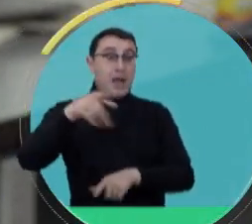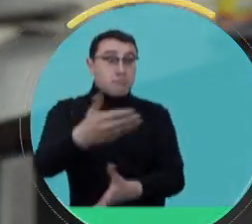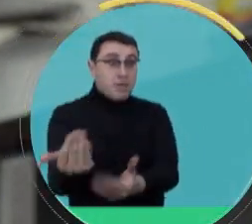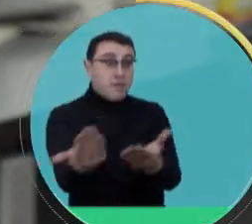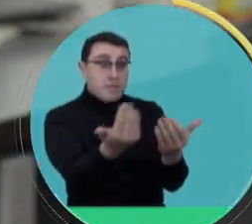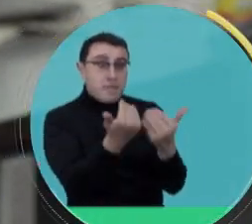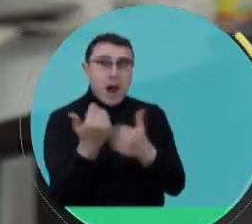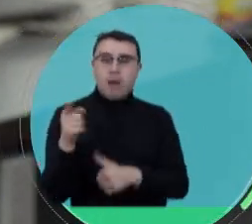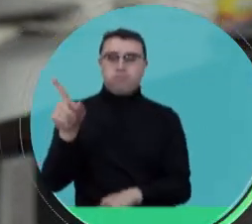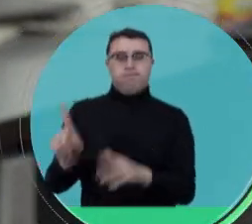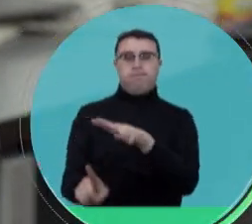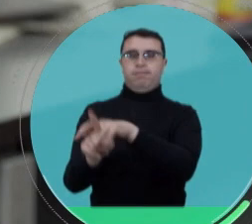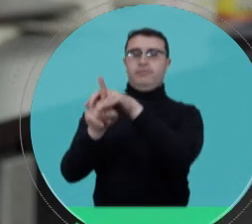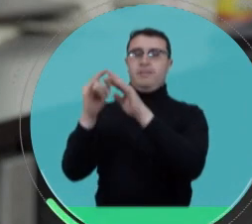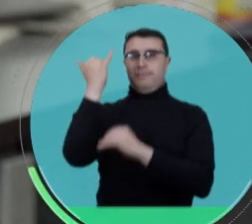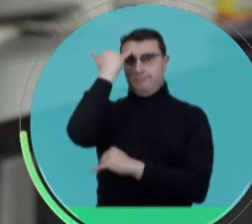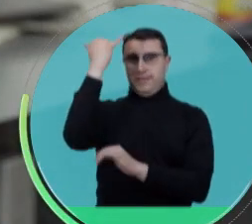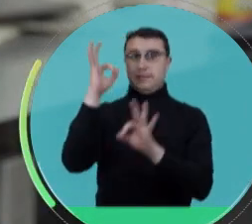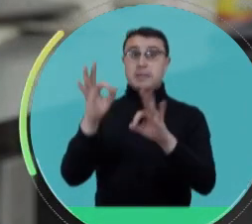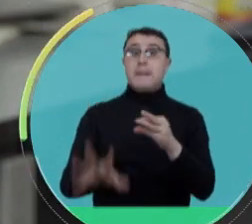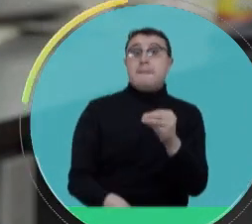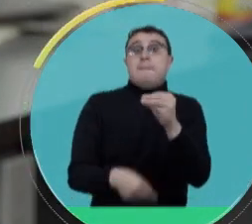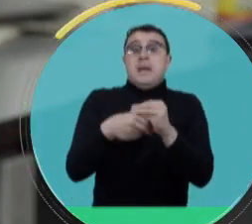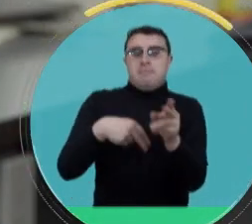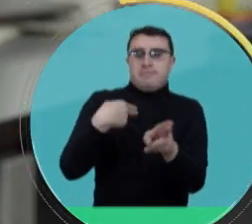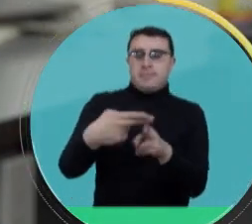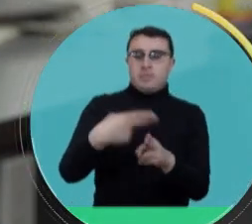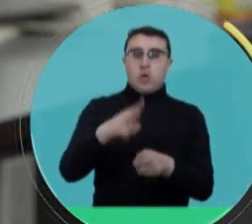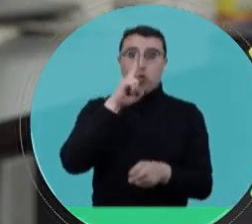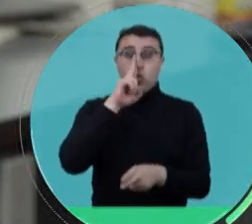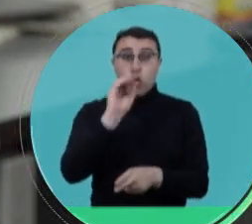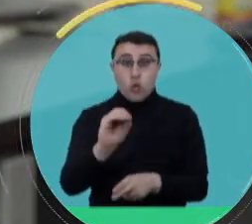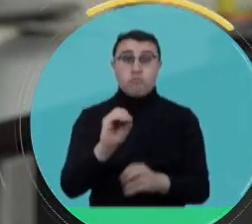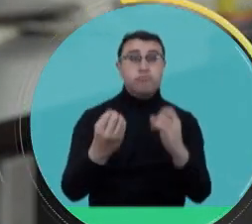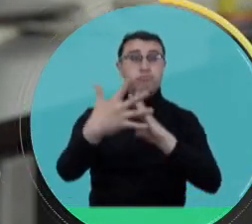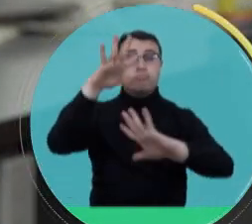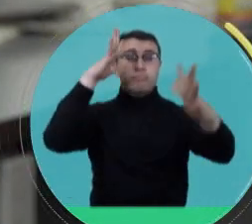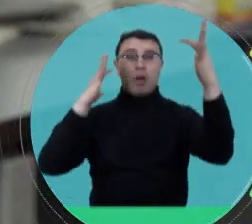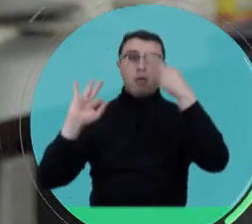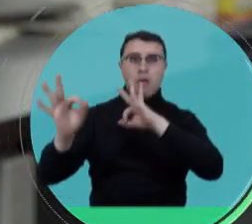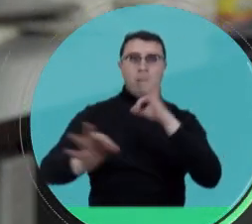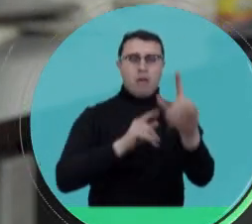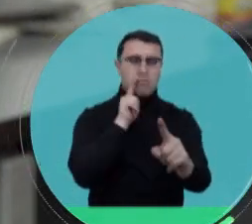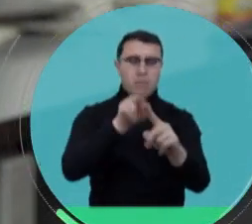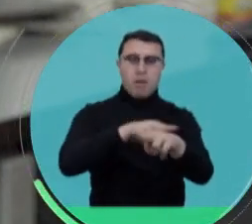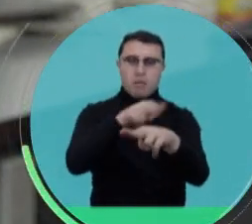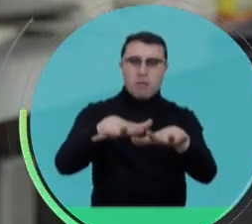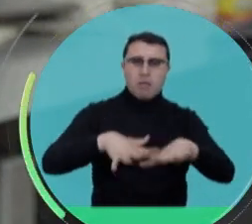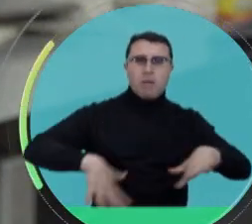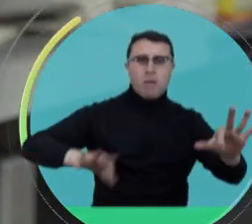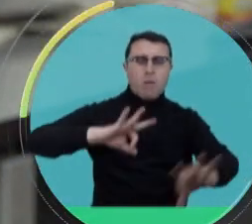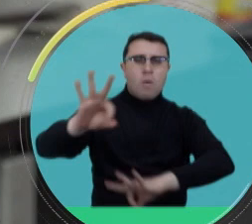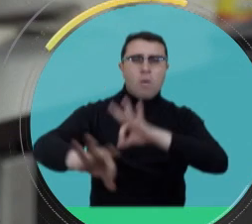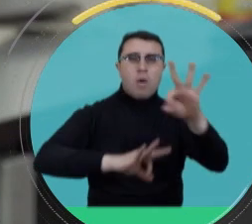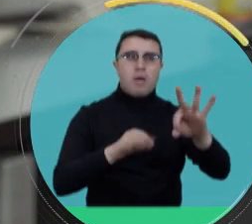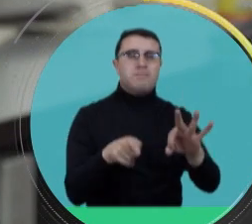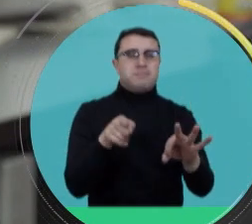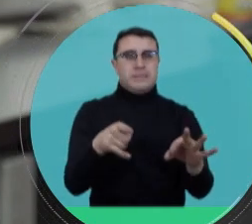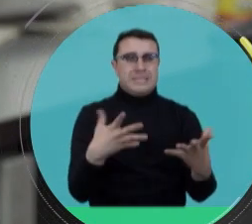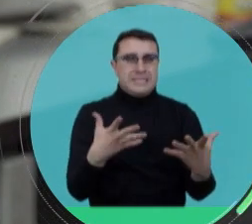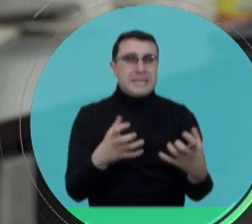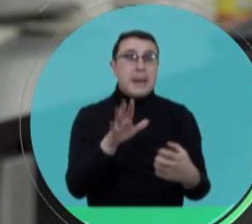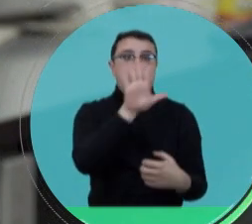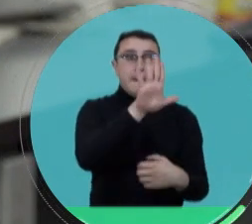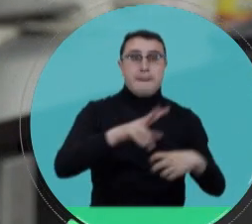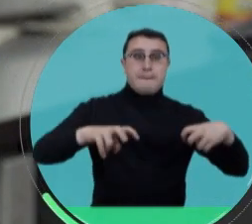de semillero 13 de Canal 13 eh además de eso ahorita en junio vamos con guardaparques por naturaleza que es una serie hermosa un